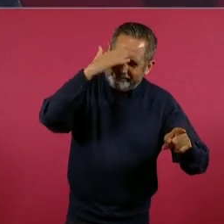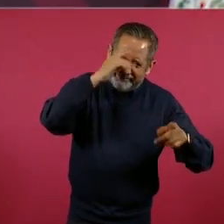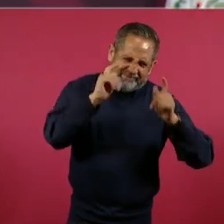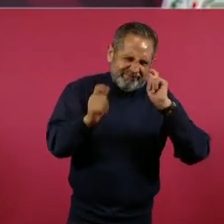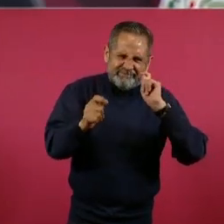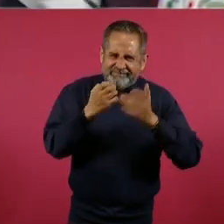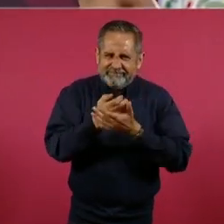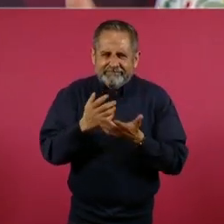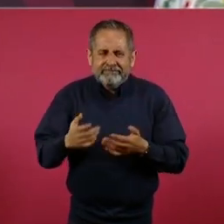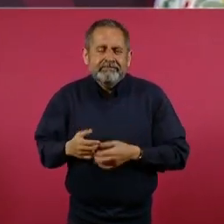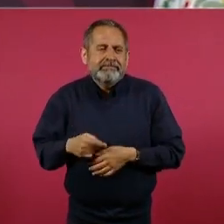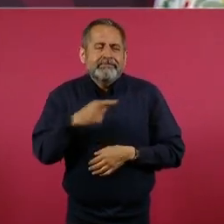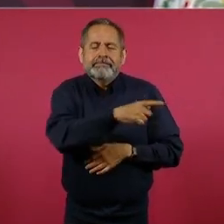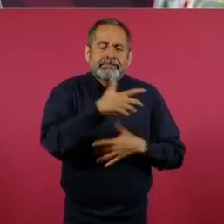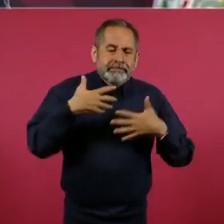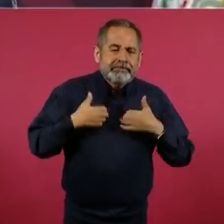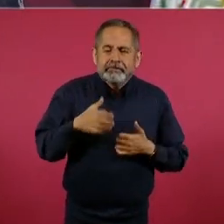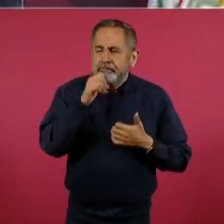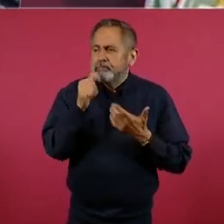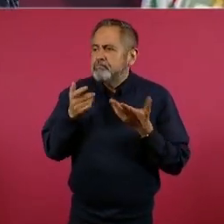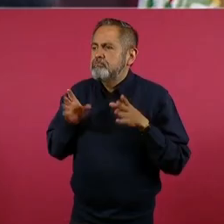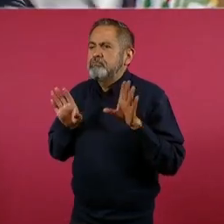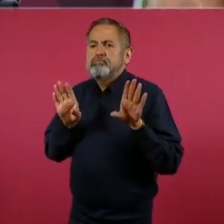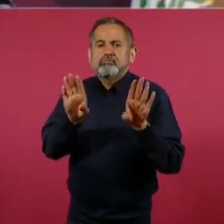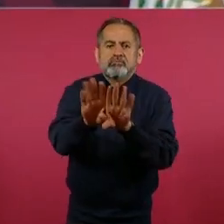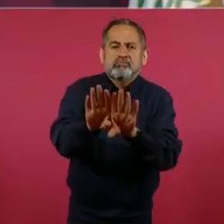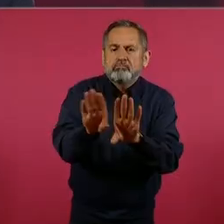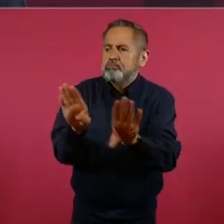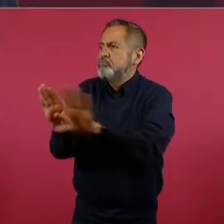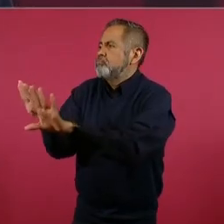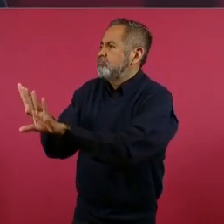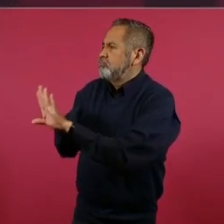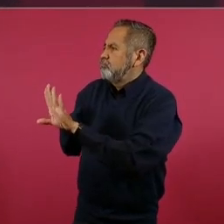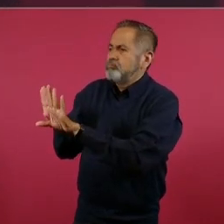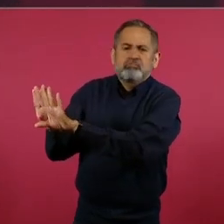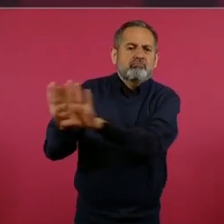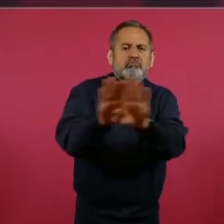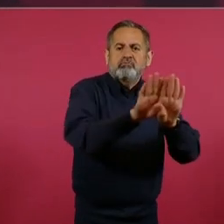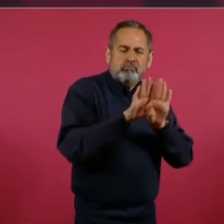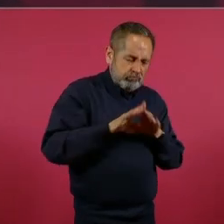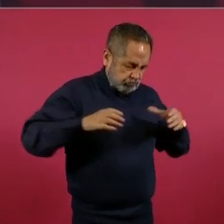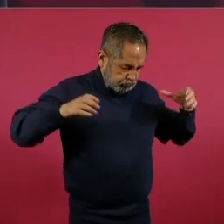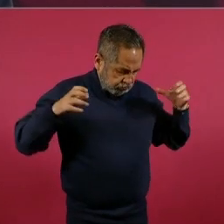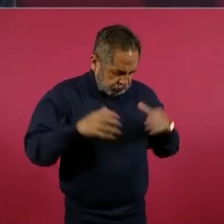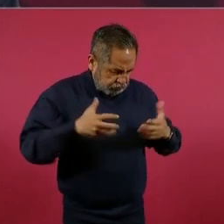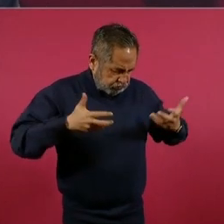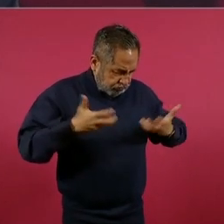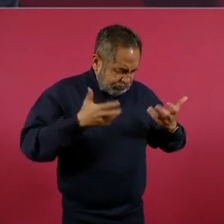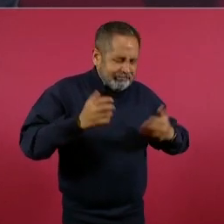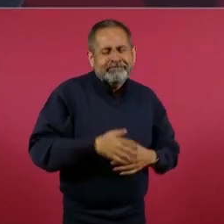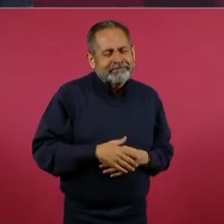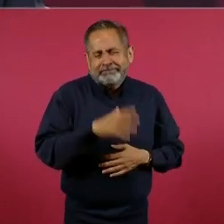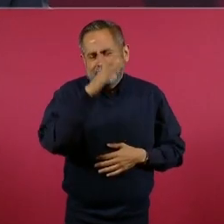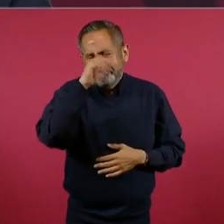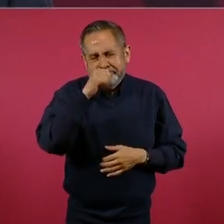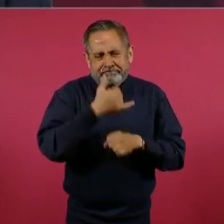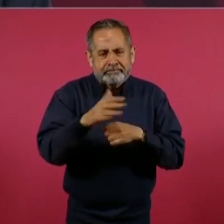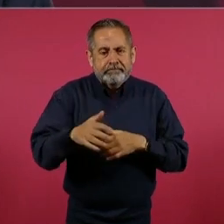gueto, aislarlo, eso no es posible. Cuando hablan de que van a cerrar la frontera,